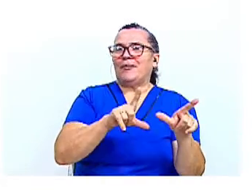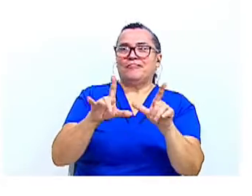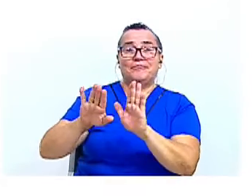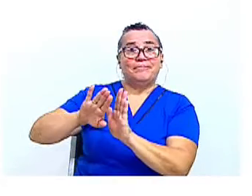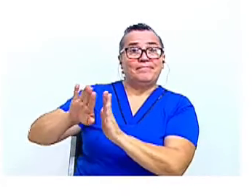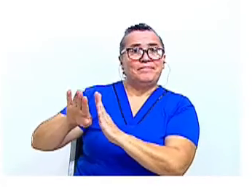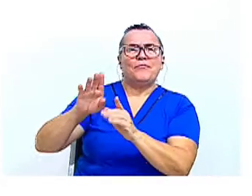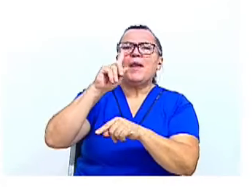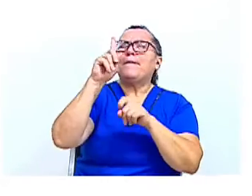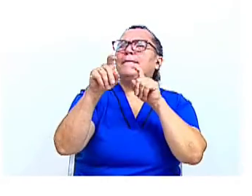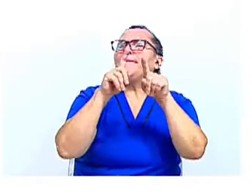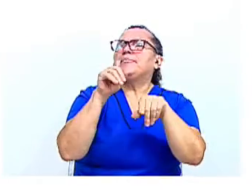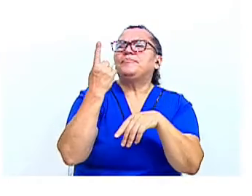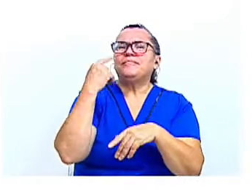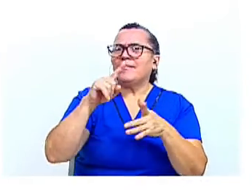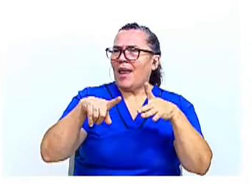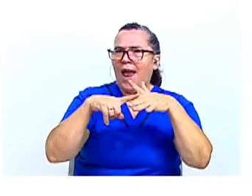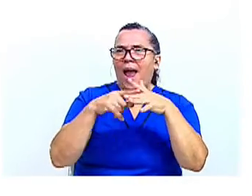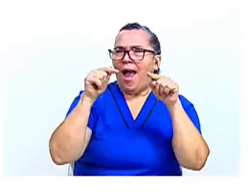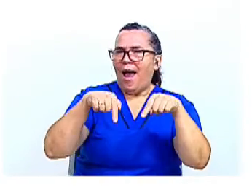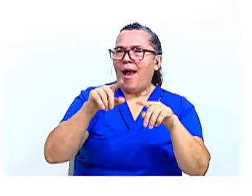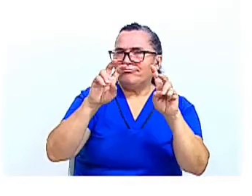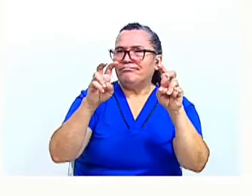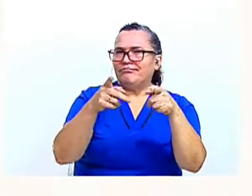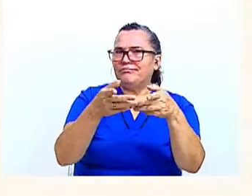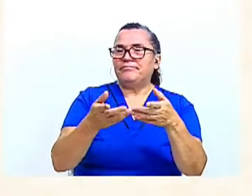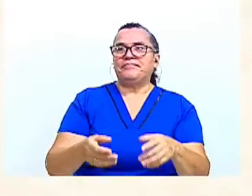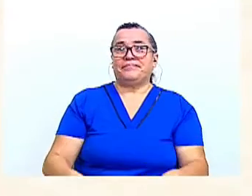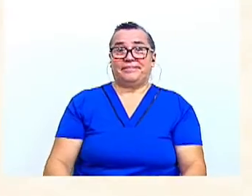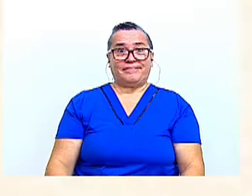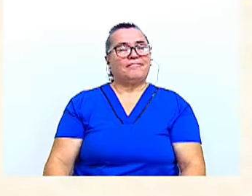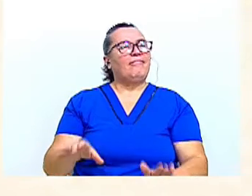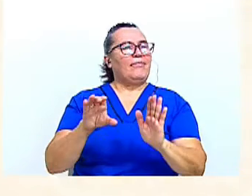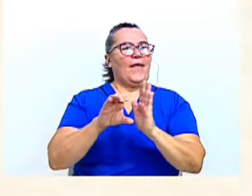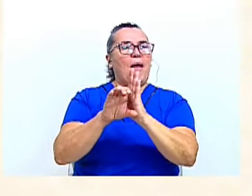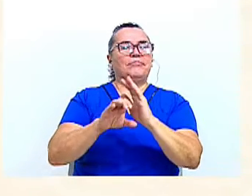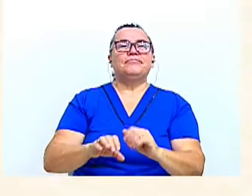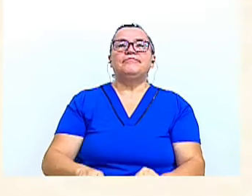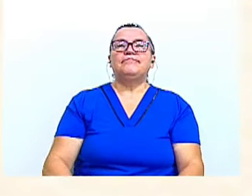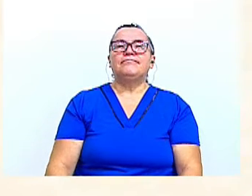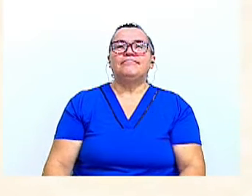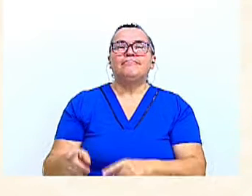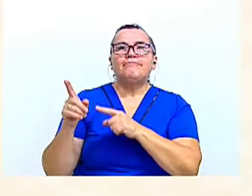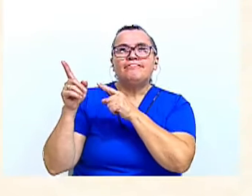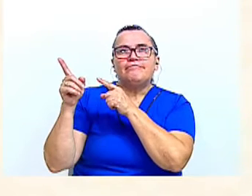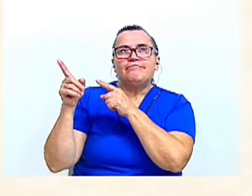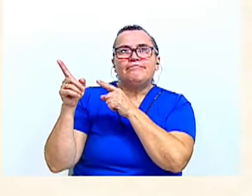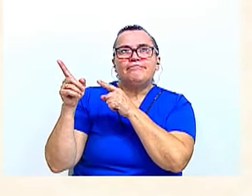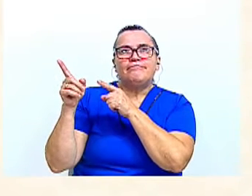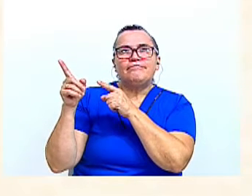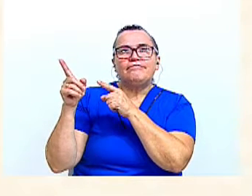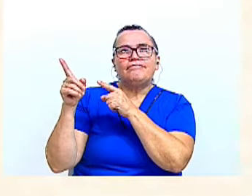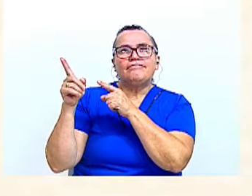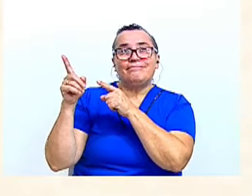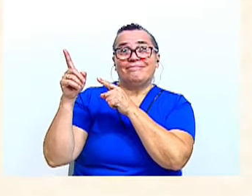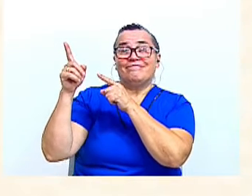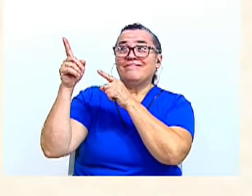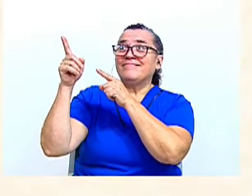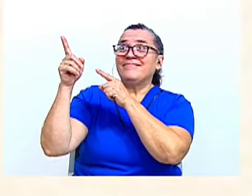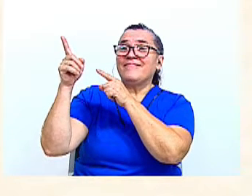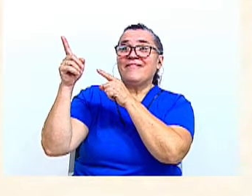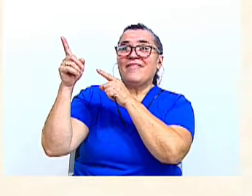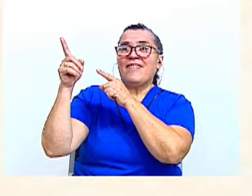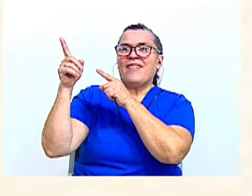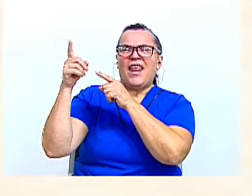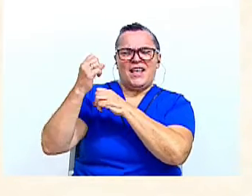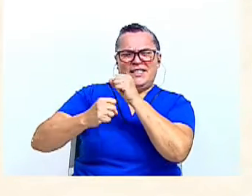unas preguntitas para iniciar este tema. Por ejemplo, ¿cómo harían las personas de